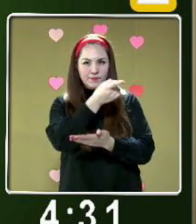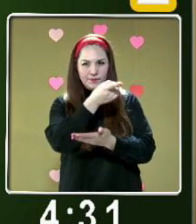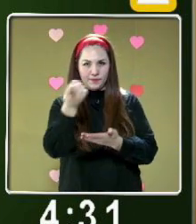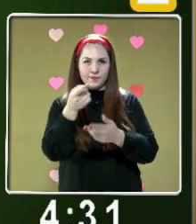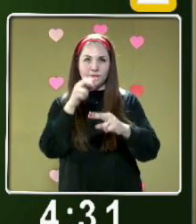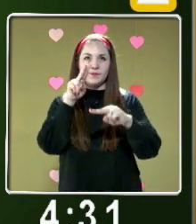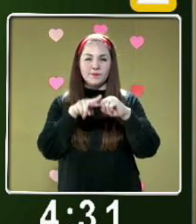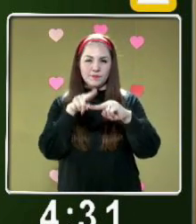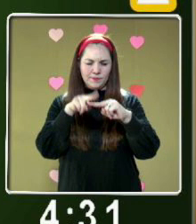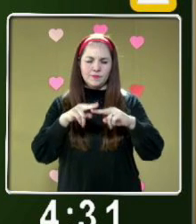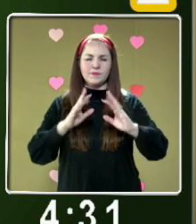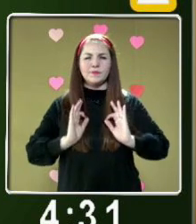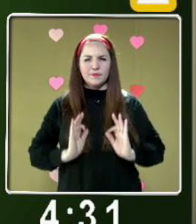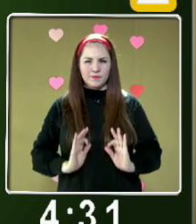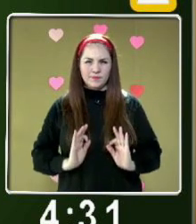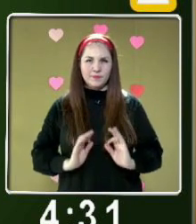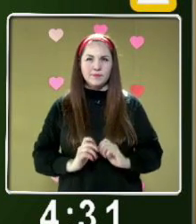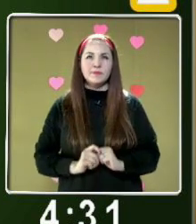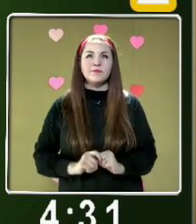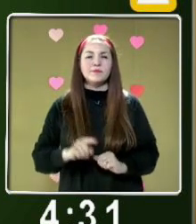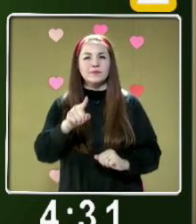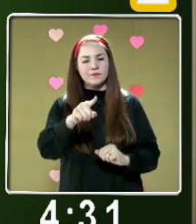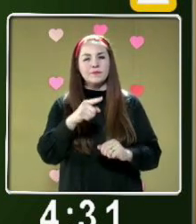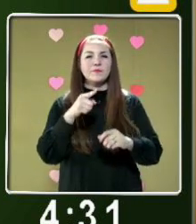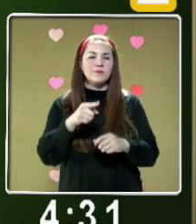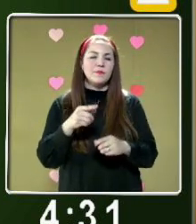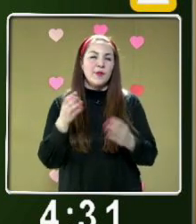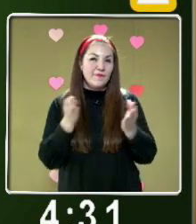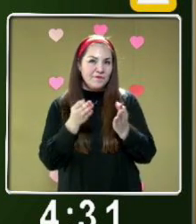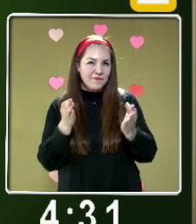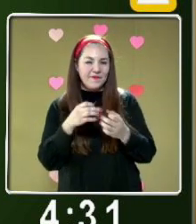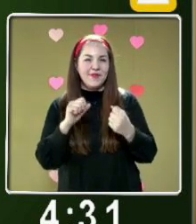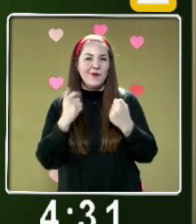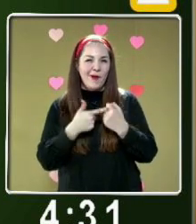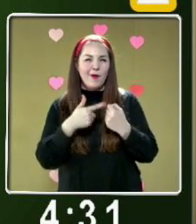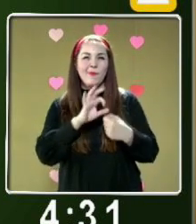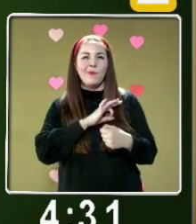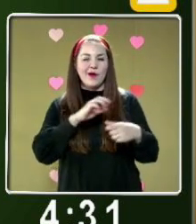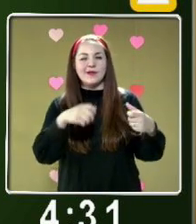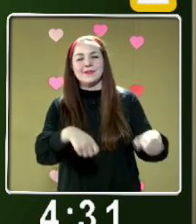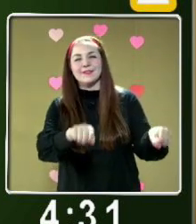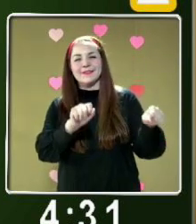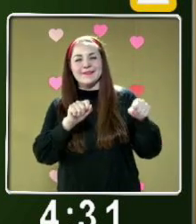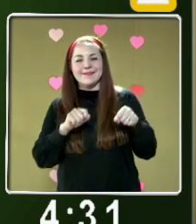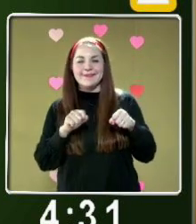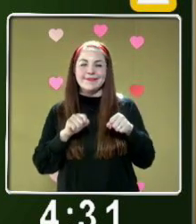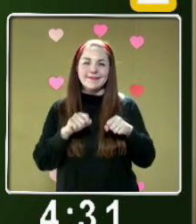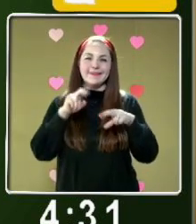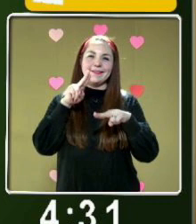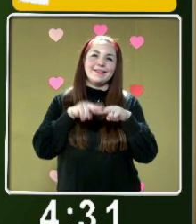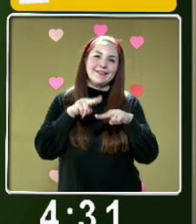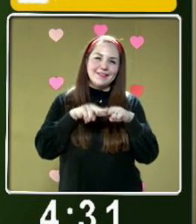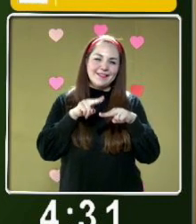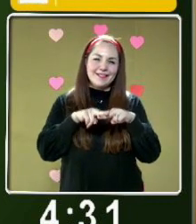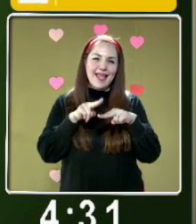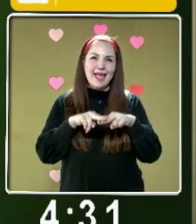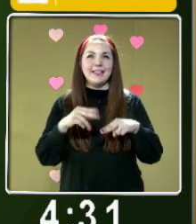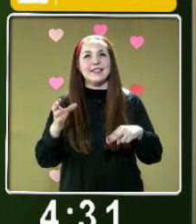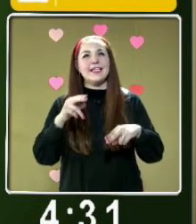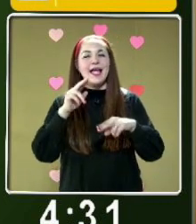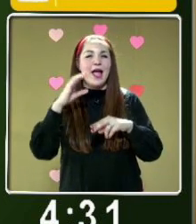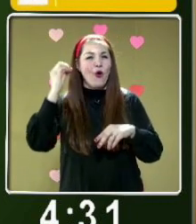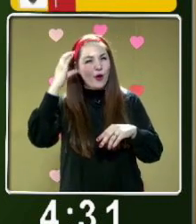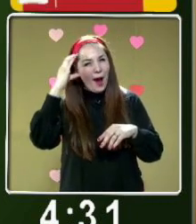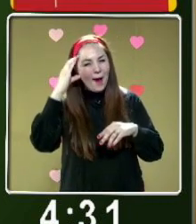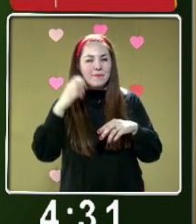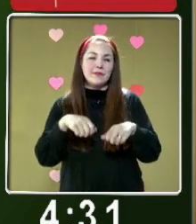una manera cómoda. Ahorita que está el frío, a lo mejor tienen hasta una colchita, una sabanita ahí en el sillón, en su camita o en la silla. Bueno,